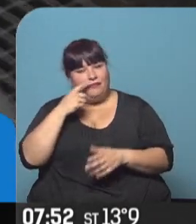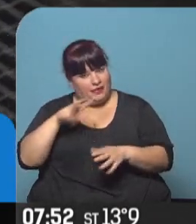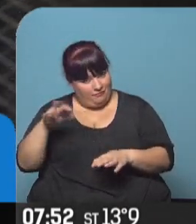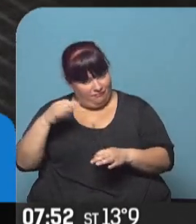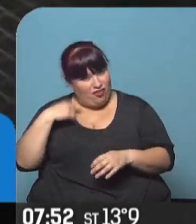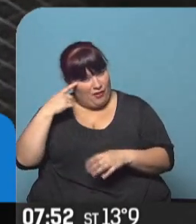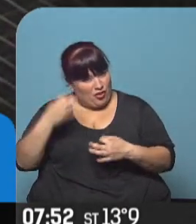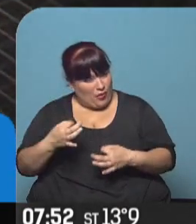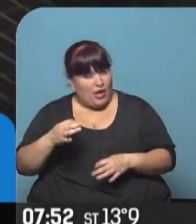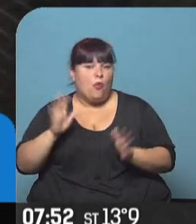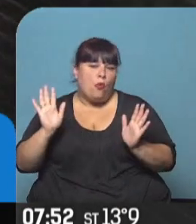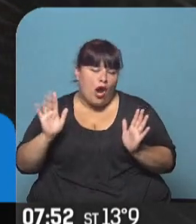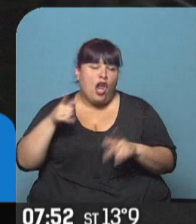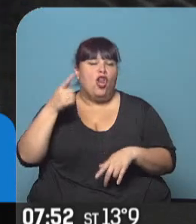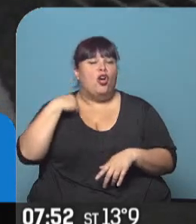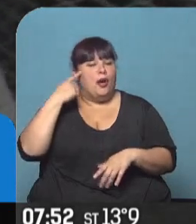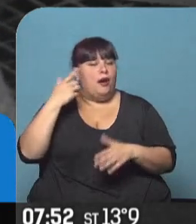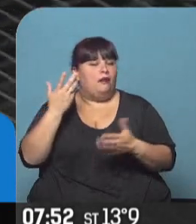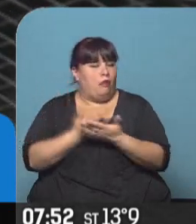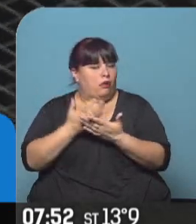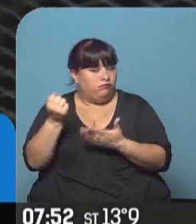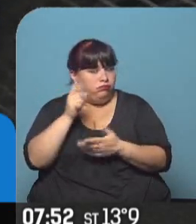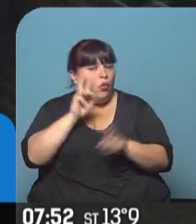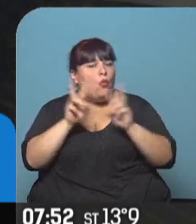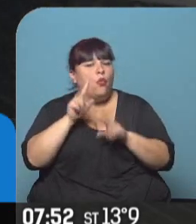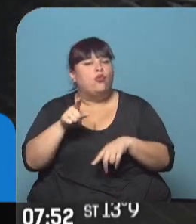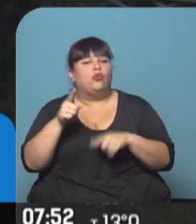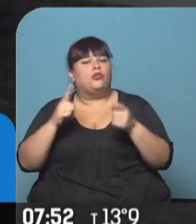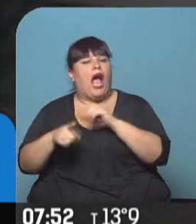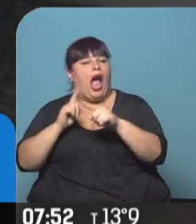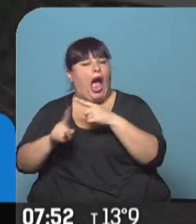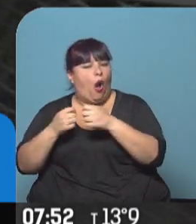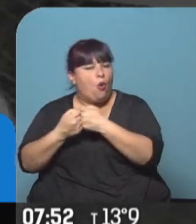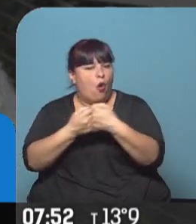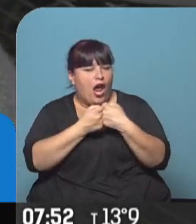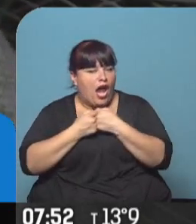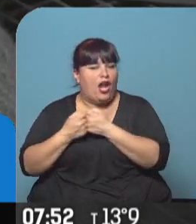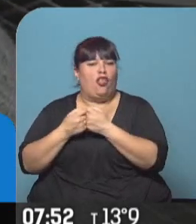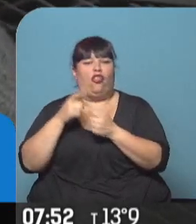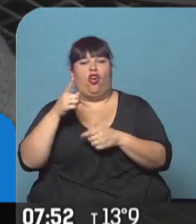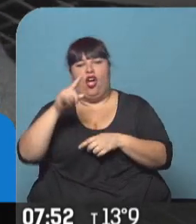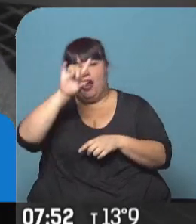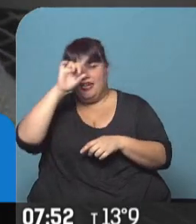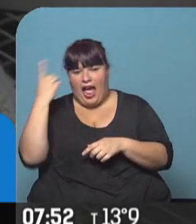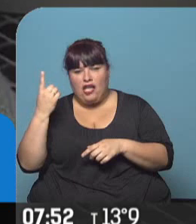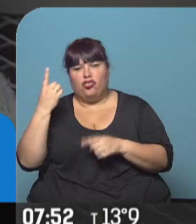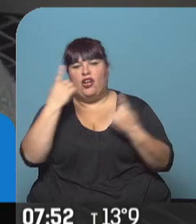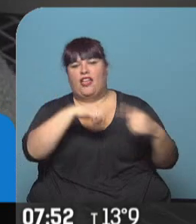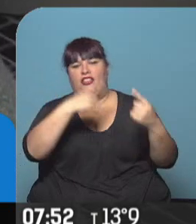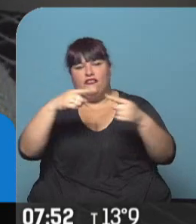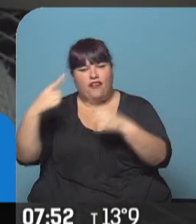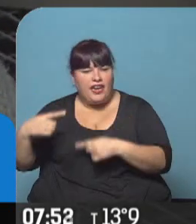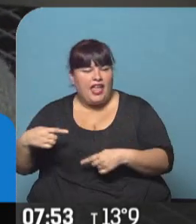sí bueno la propuesta es exactamente trabajar en un acuerdo nacional en multisectorial